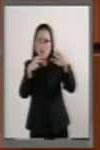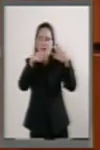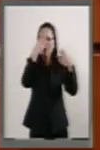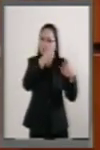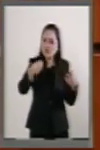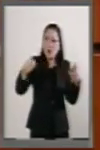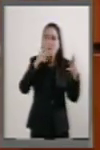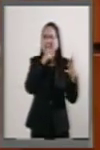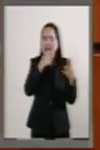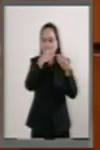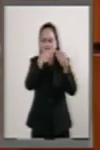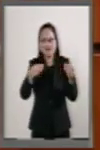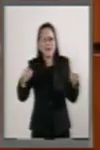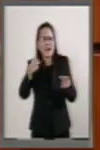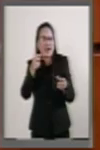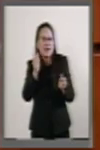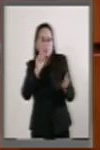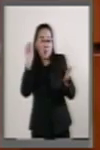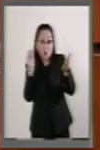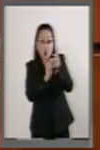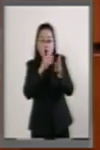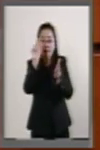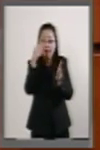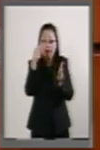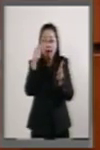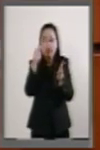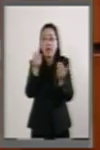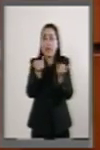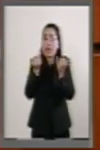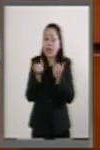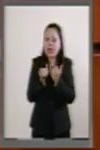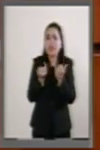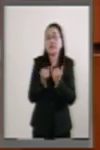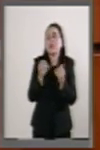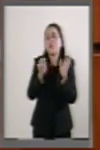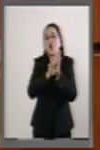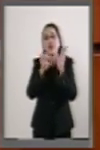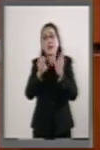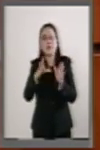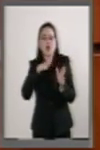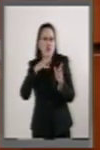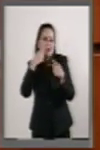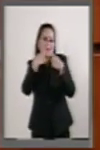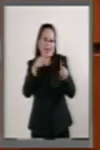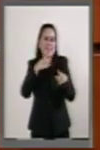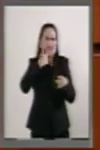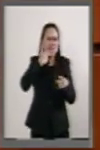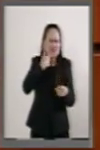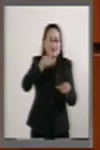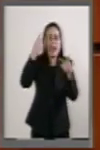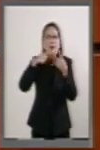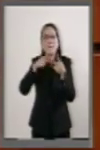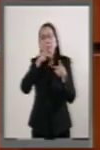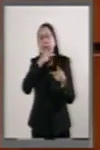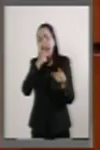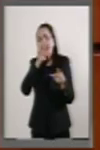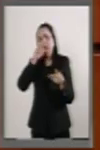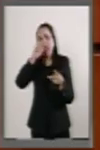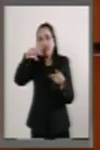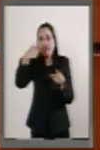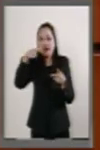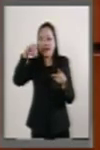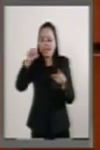palabra. No me van a decir que es lo mismo inglés que inglés. Así es la importancia de un